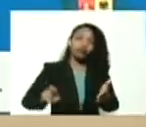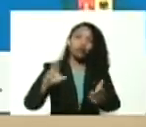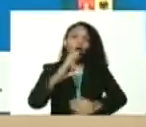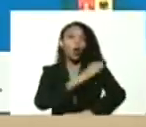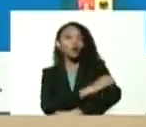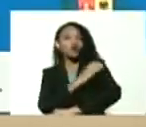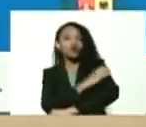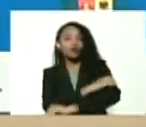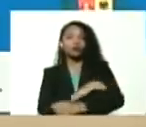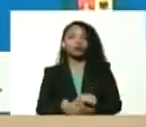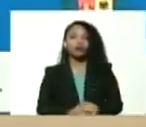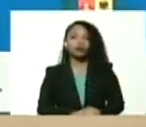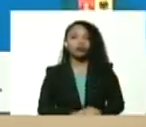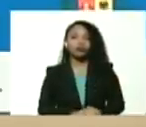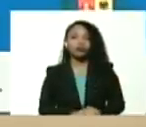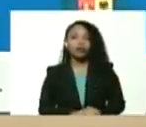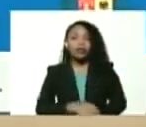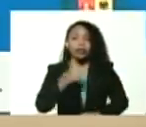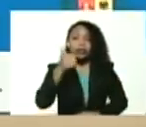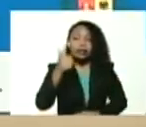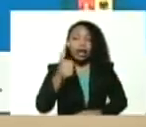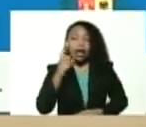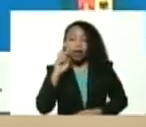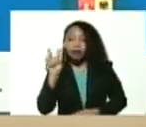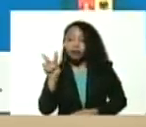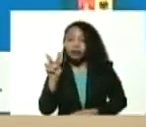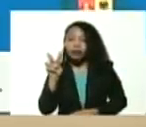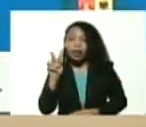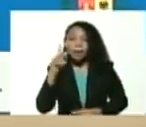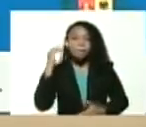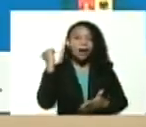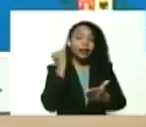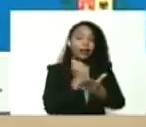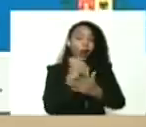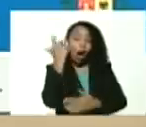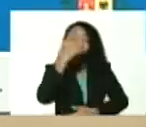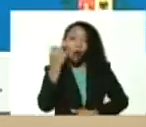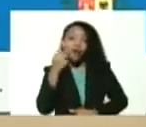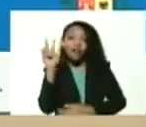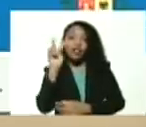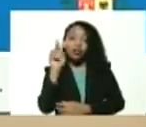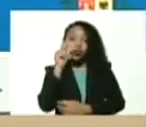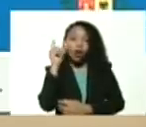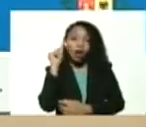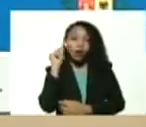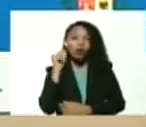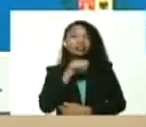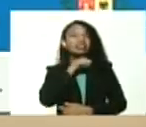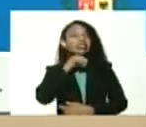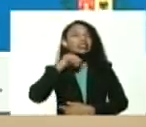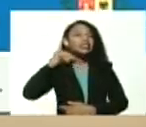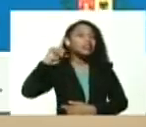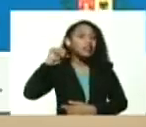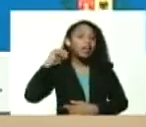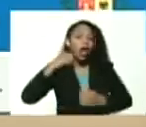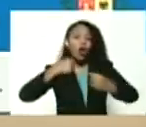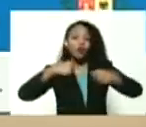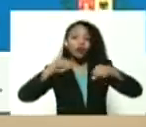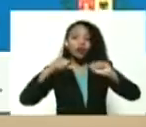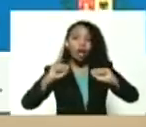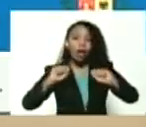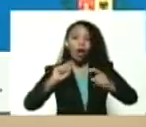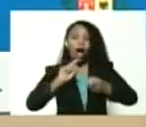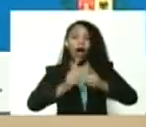oposición. Cada vez que quitaron la vida a jóvenes venezolanos, degollándolos, a los motorizados,